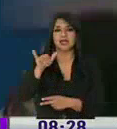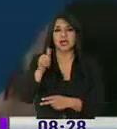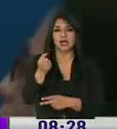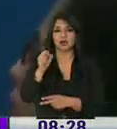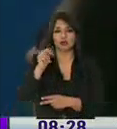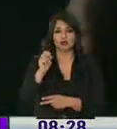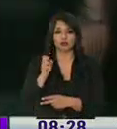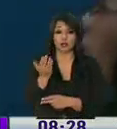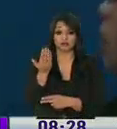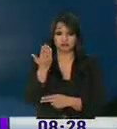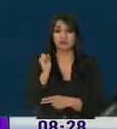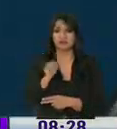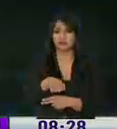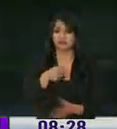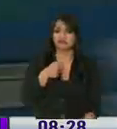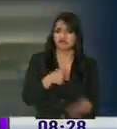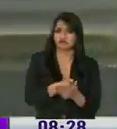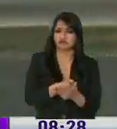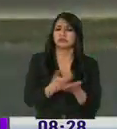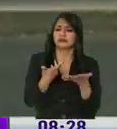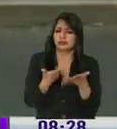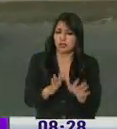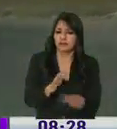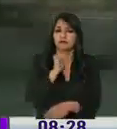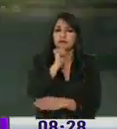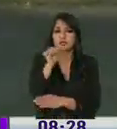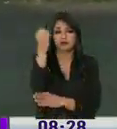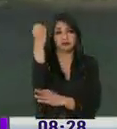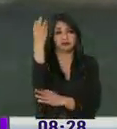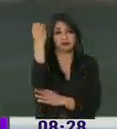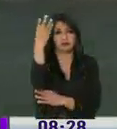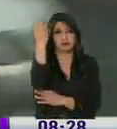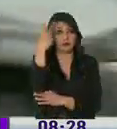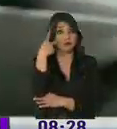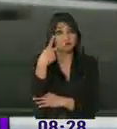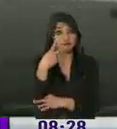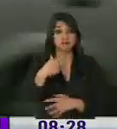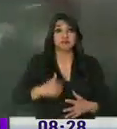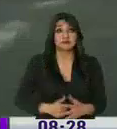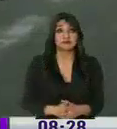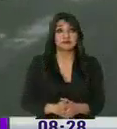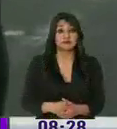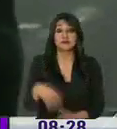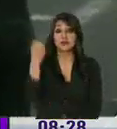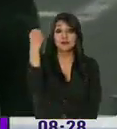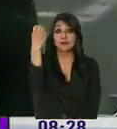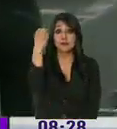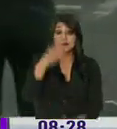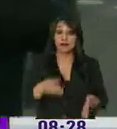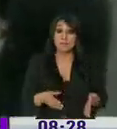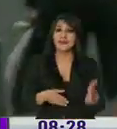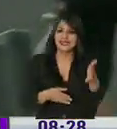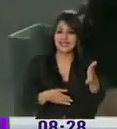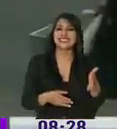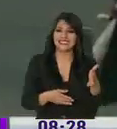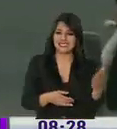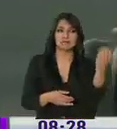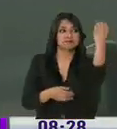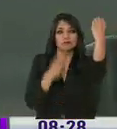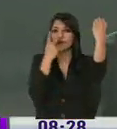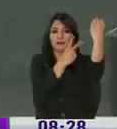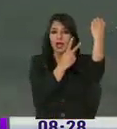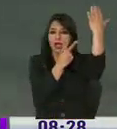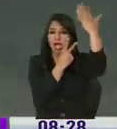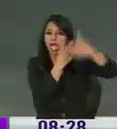un accidente ya por la falta de semáforo. Como ustedes pueden ver, el semáforo de la mitad no abastece a lo que es